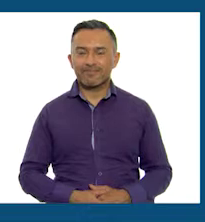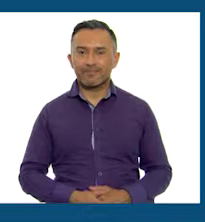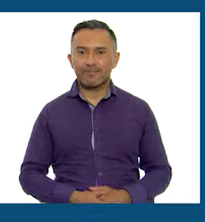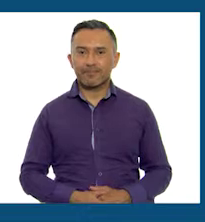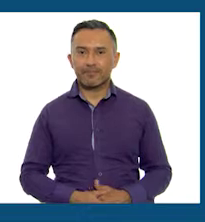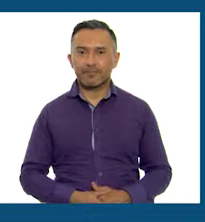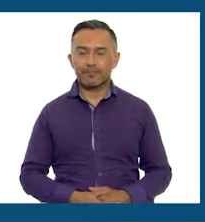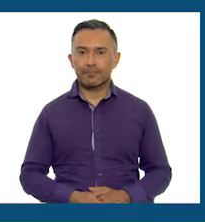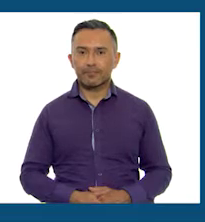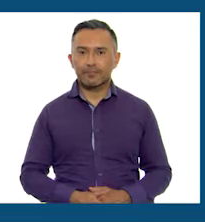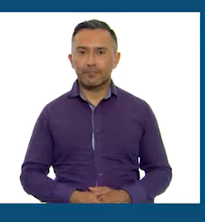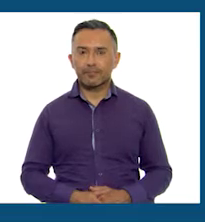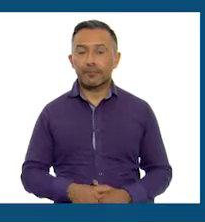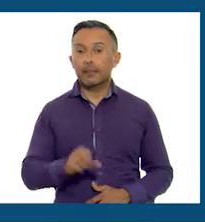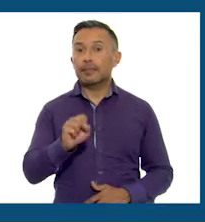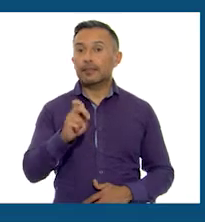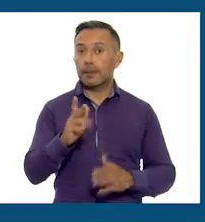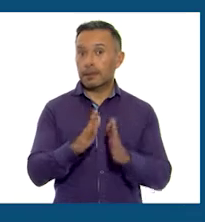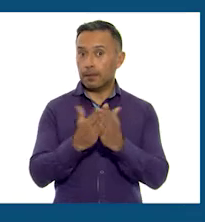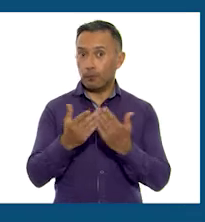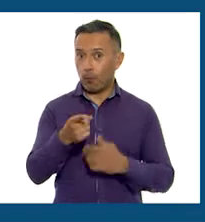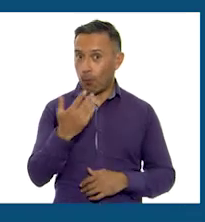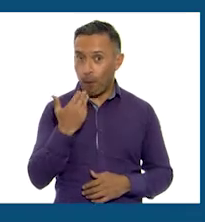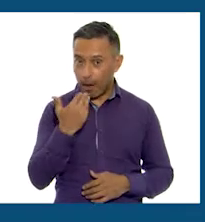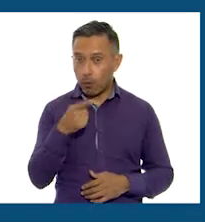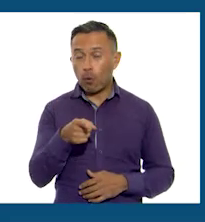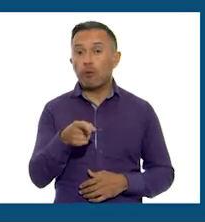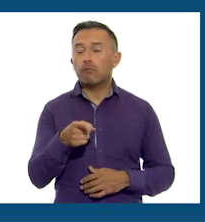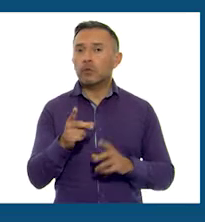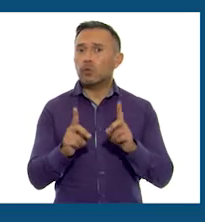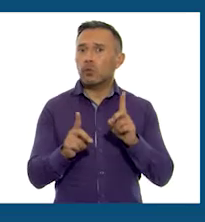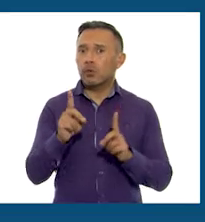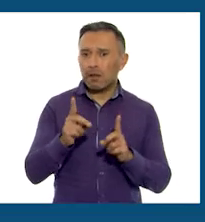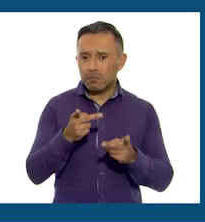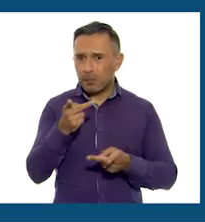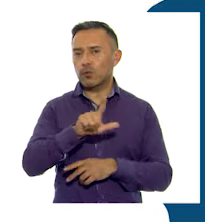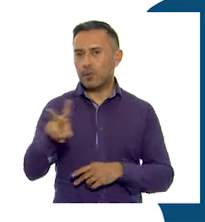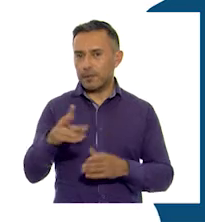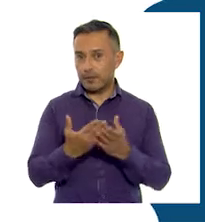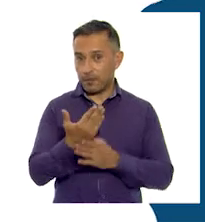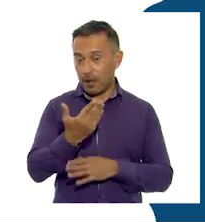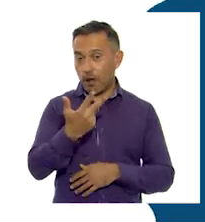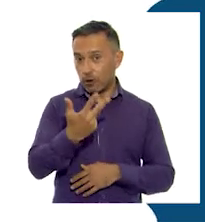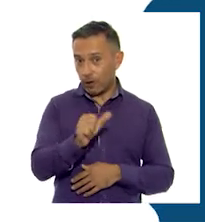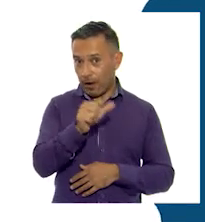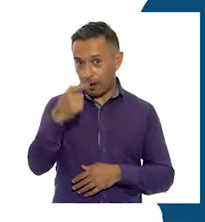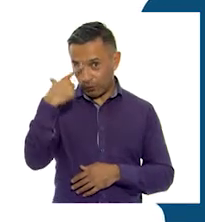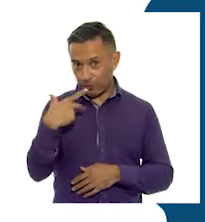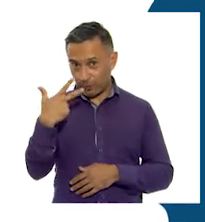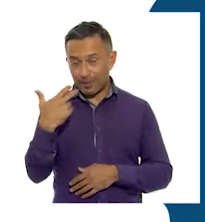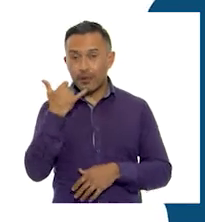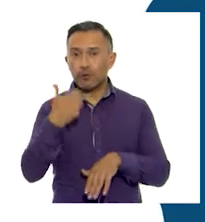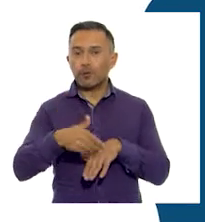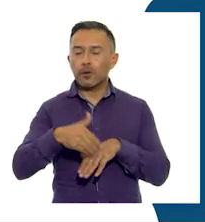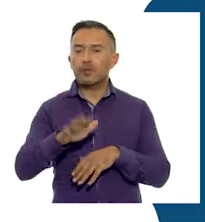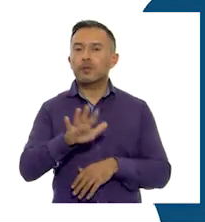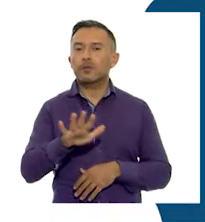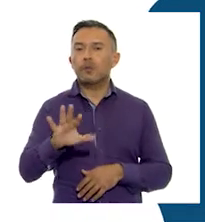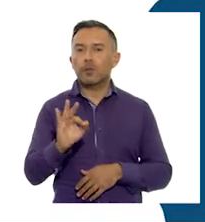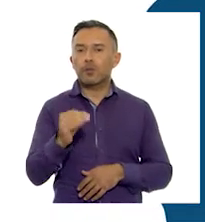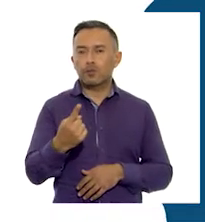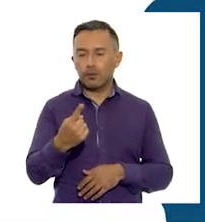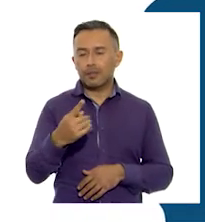confiable. Esto lo vas a encontrar en distintas fuentes y a partir de los resultados de tu investigación vas a redactar el texto,